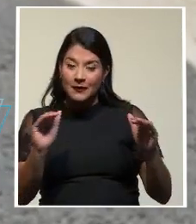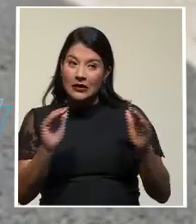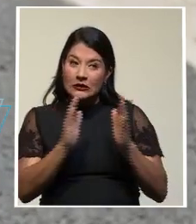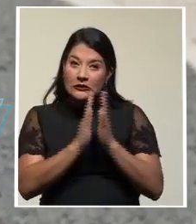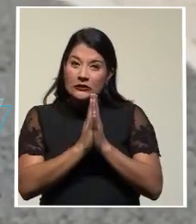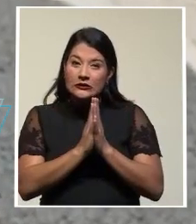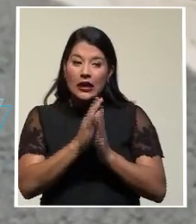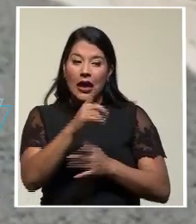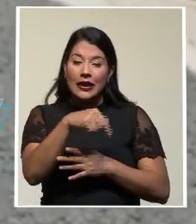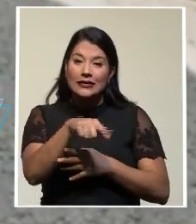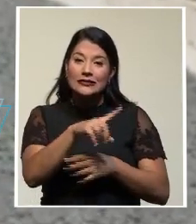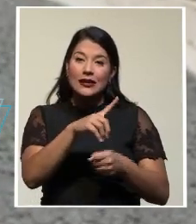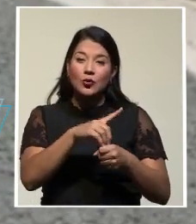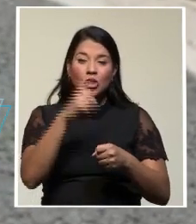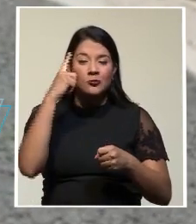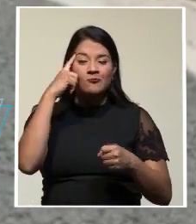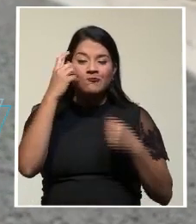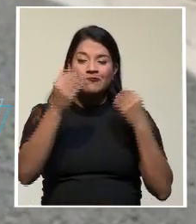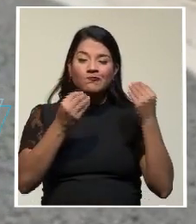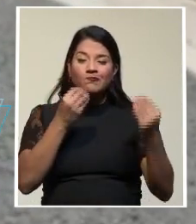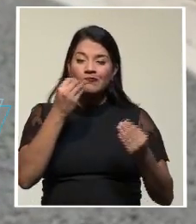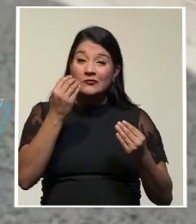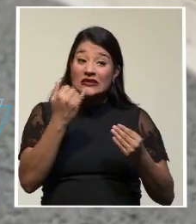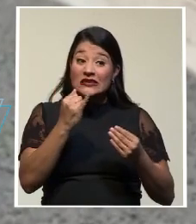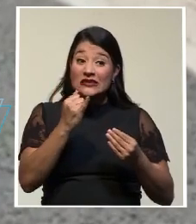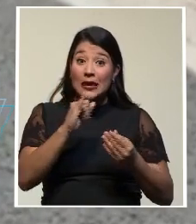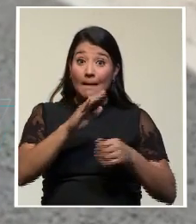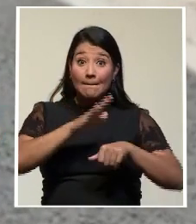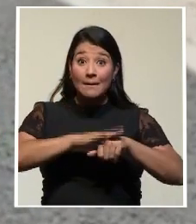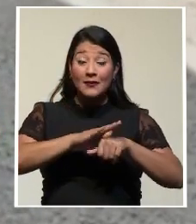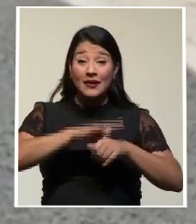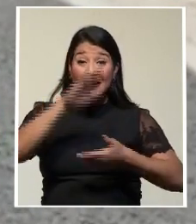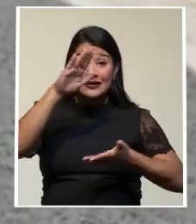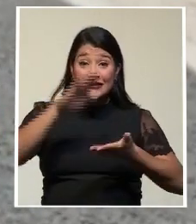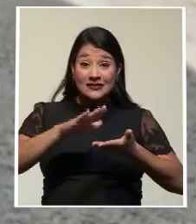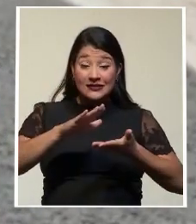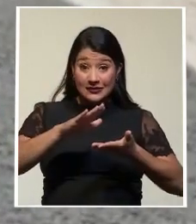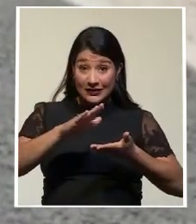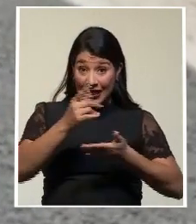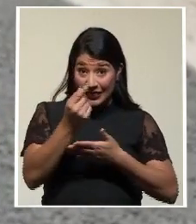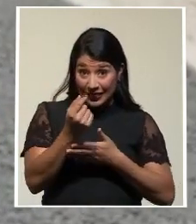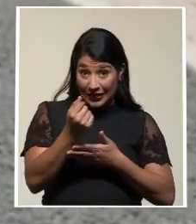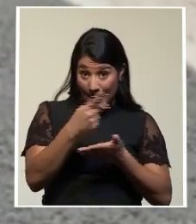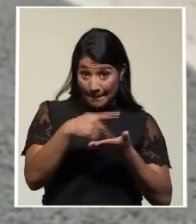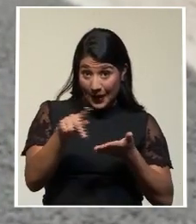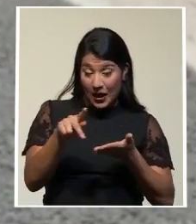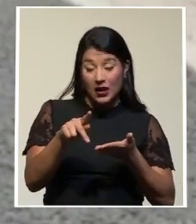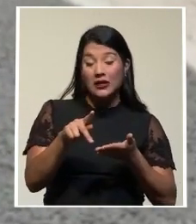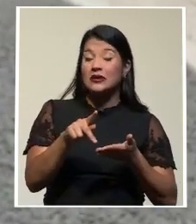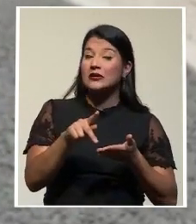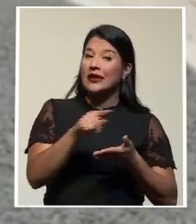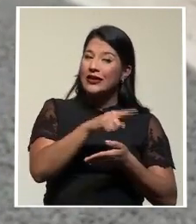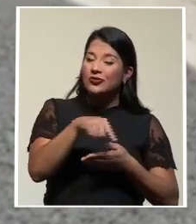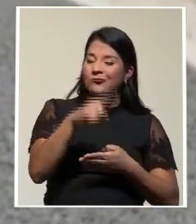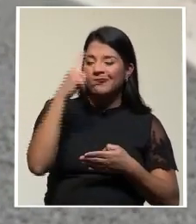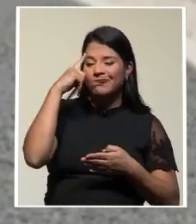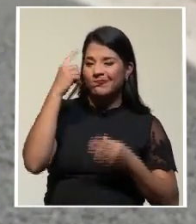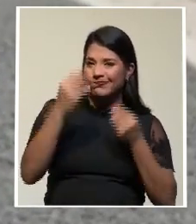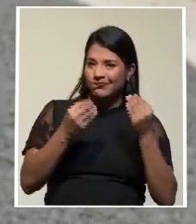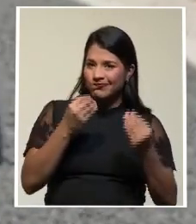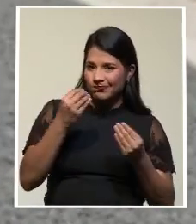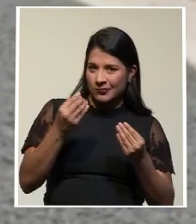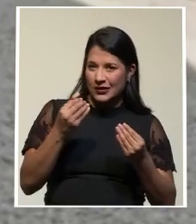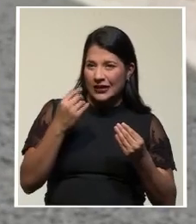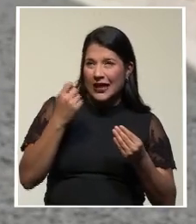llamado a la conciencia sobre lo que esto representa. Por un lado, recordemos que hace un año el